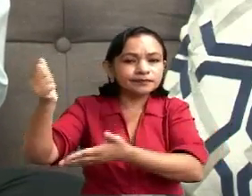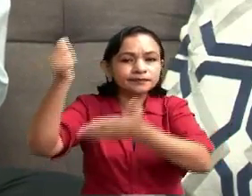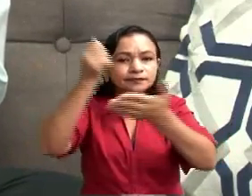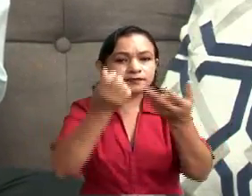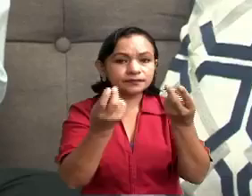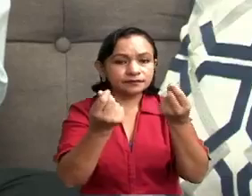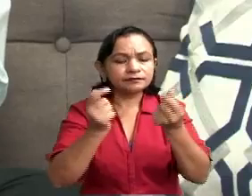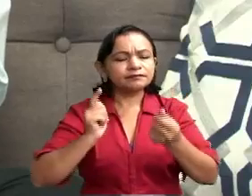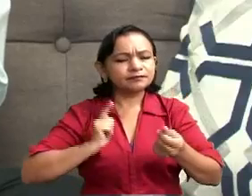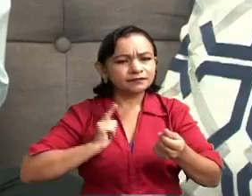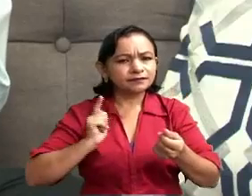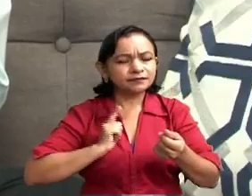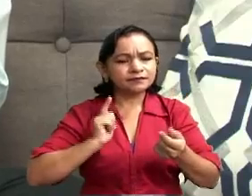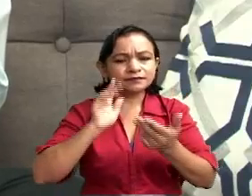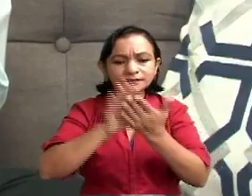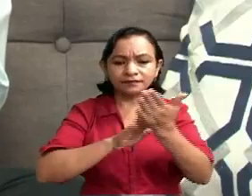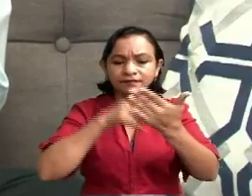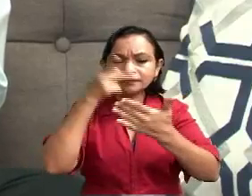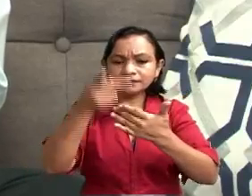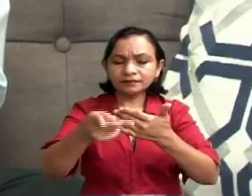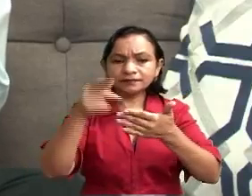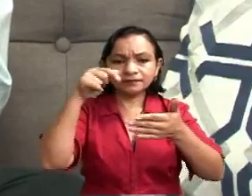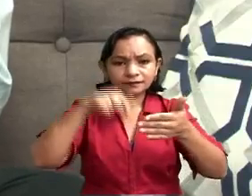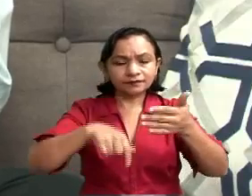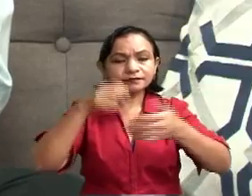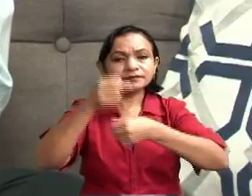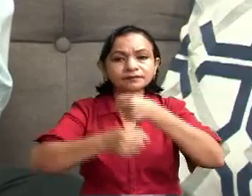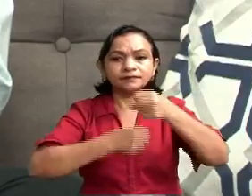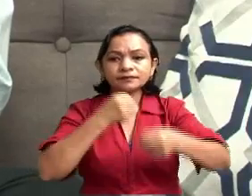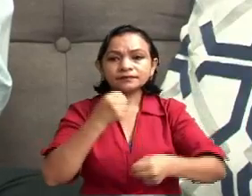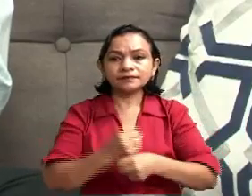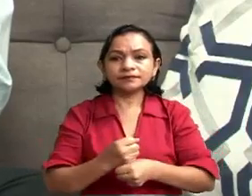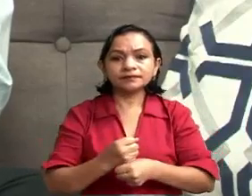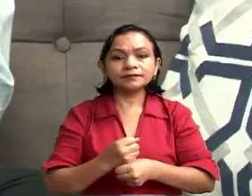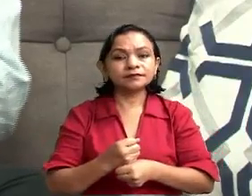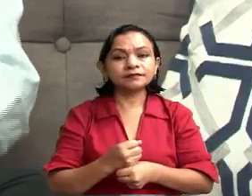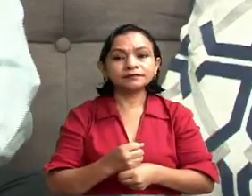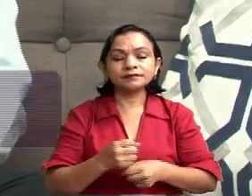incorporado en su programa de inversión para este año